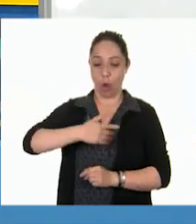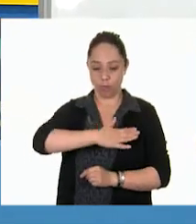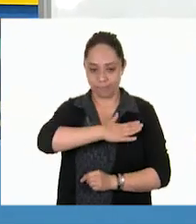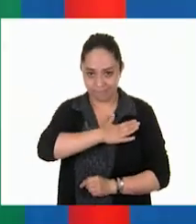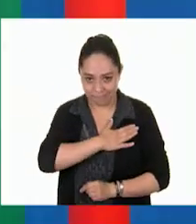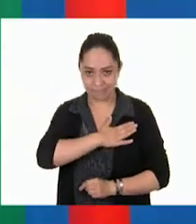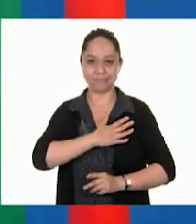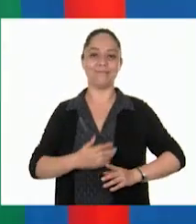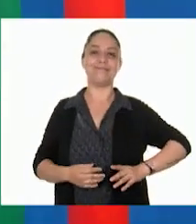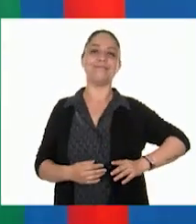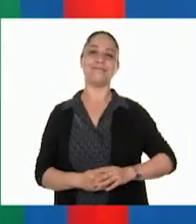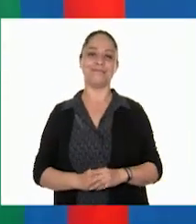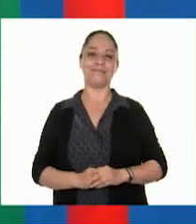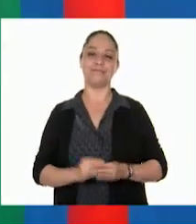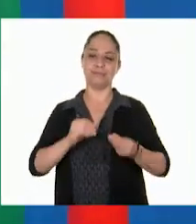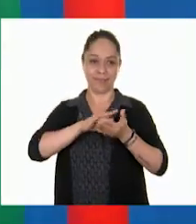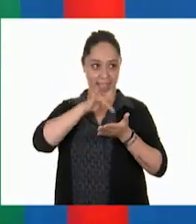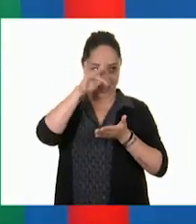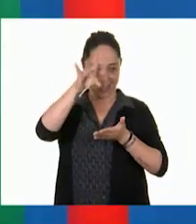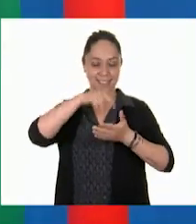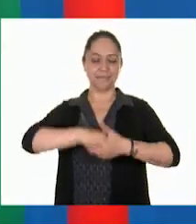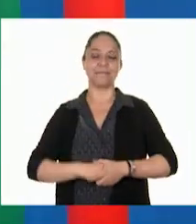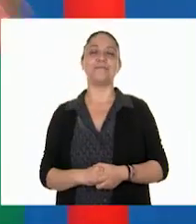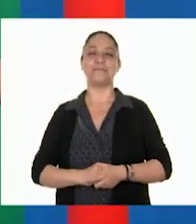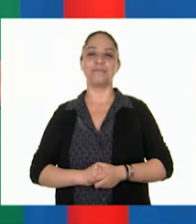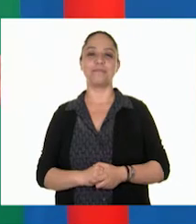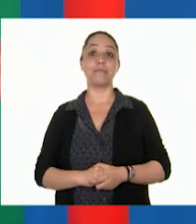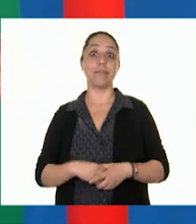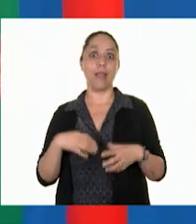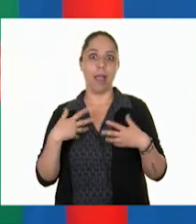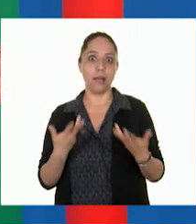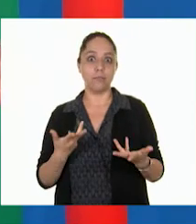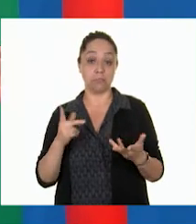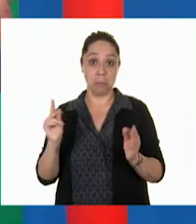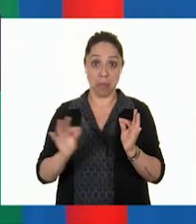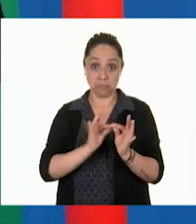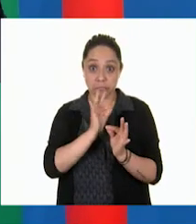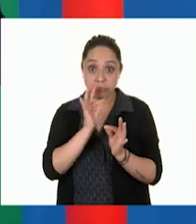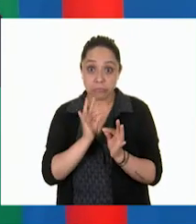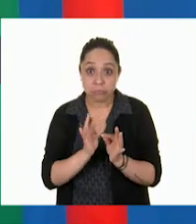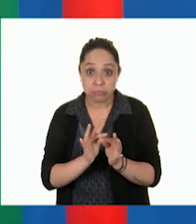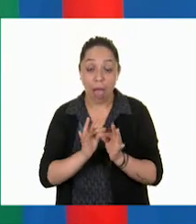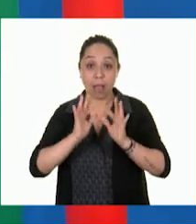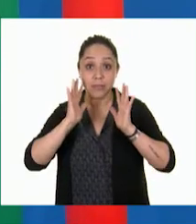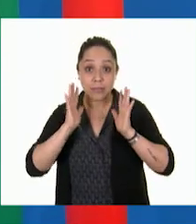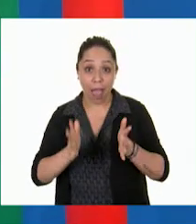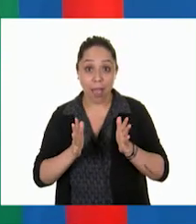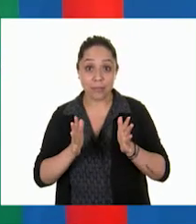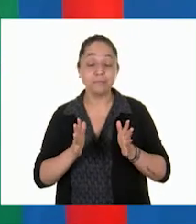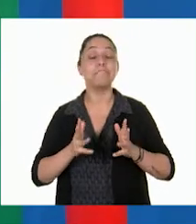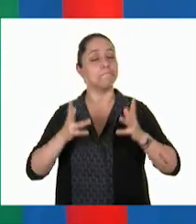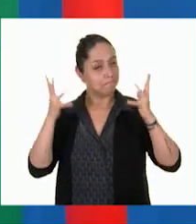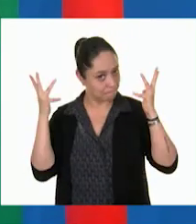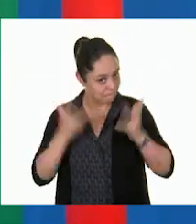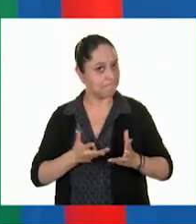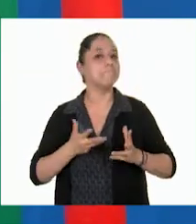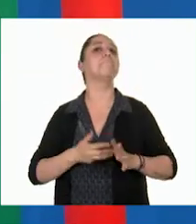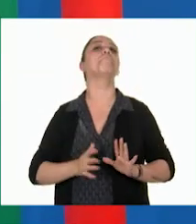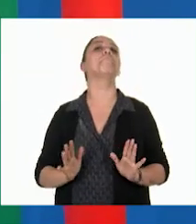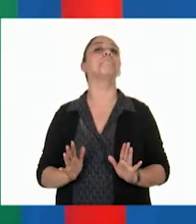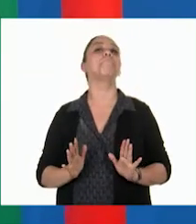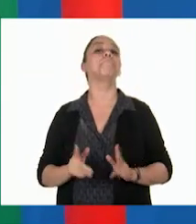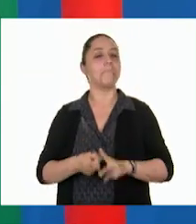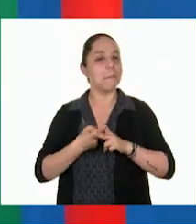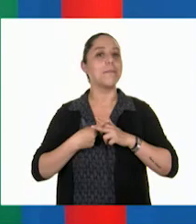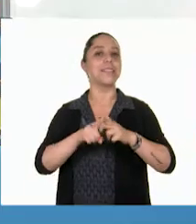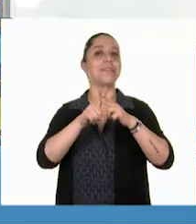corazón. Muchas gracias, maestra. Bueno, pues, si ya estamos todos listos, entonces, en sus marcas. ¿Listas y listos?